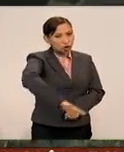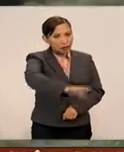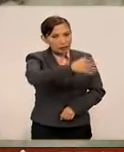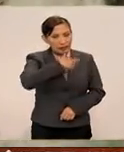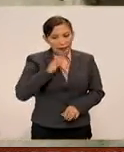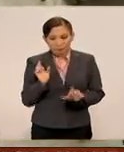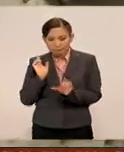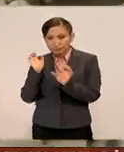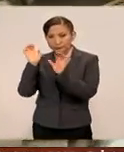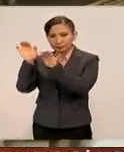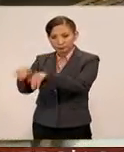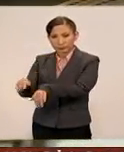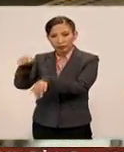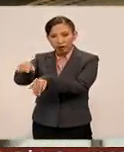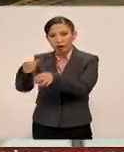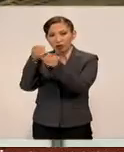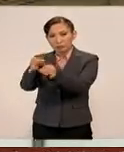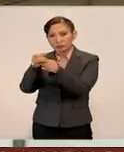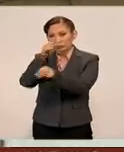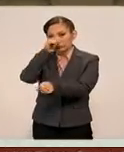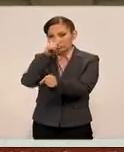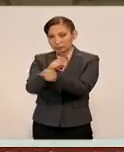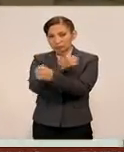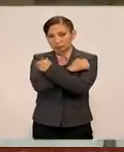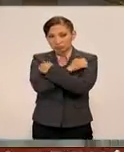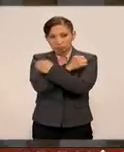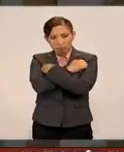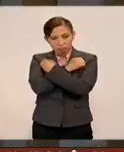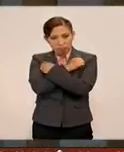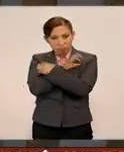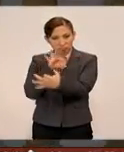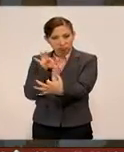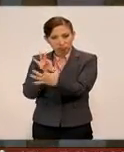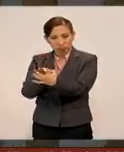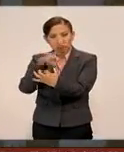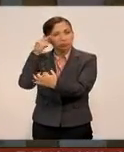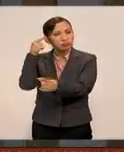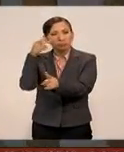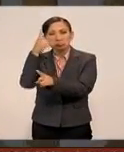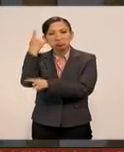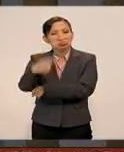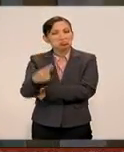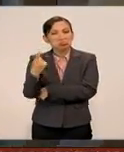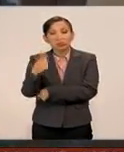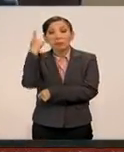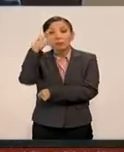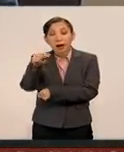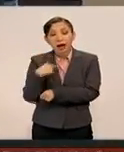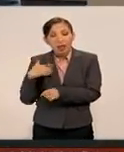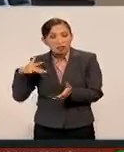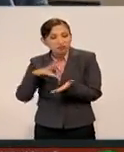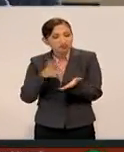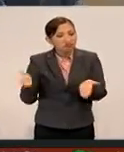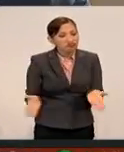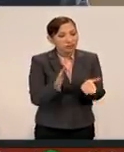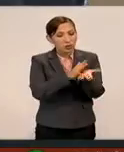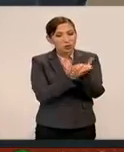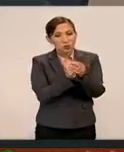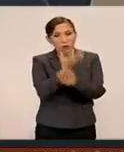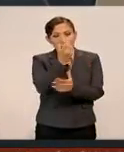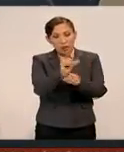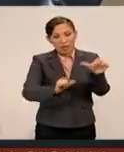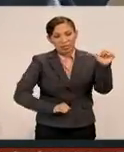quedó adscrito a la oficina del secretario de Educación Pública. ¿Cuál es el objetivo? Dar un impulso renovado a